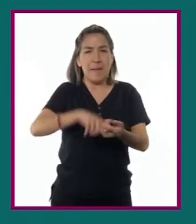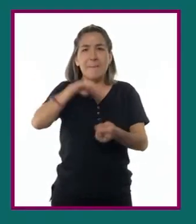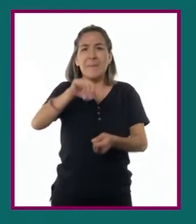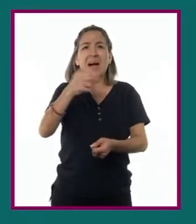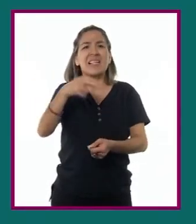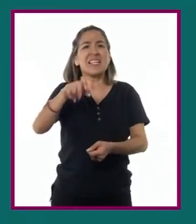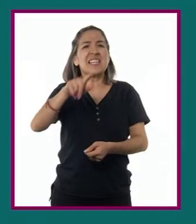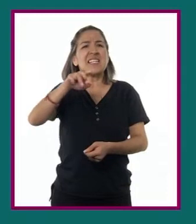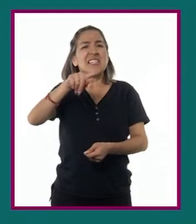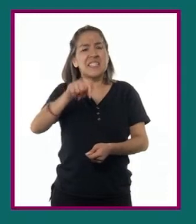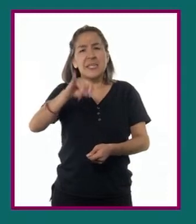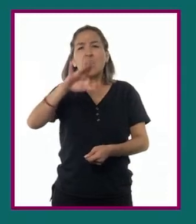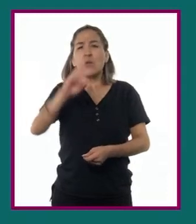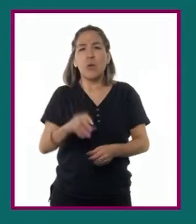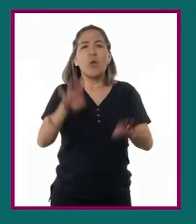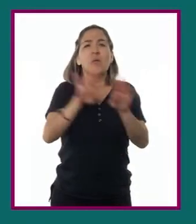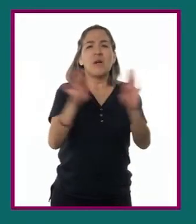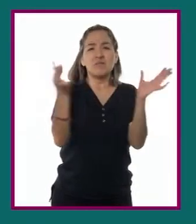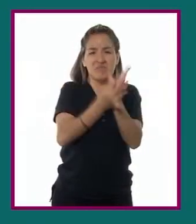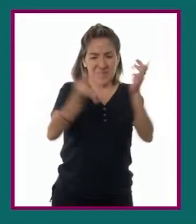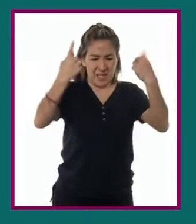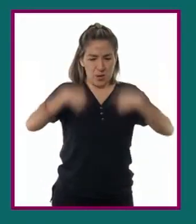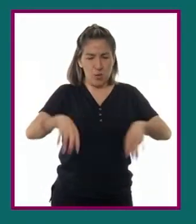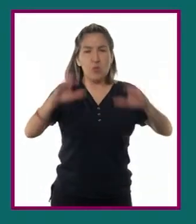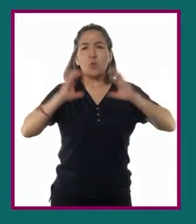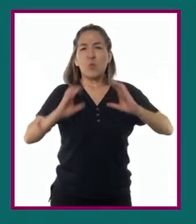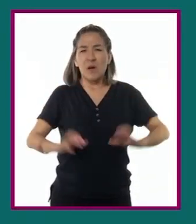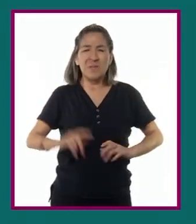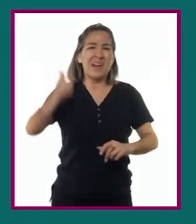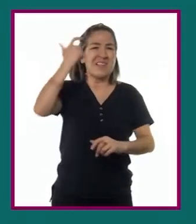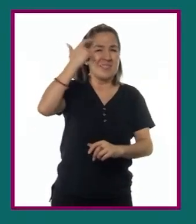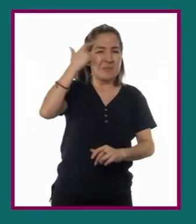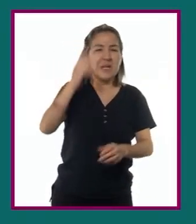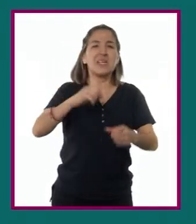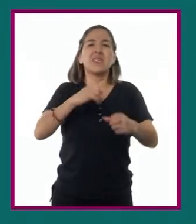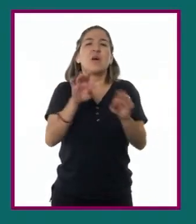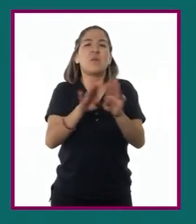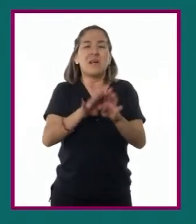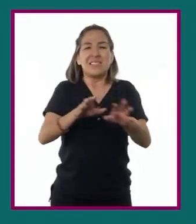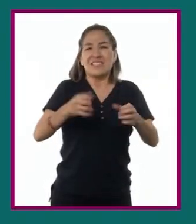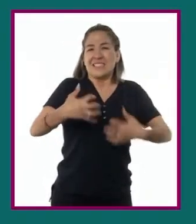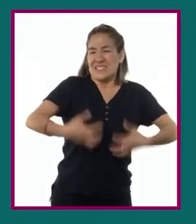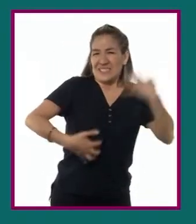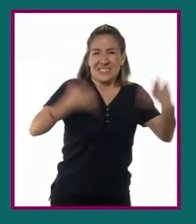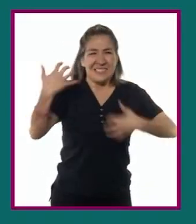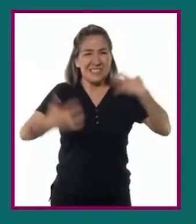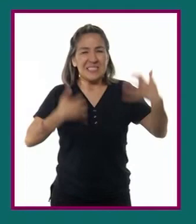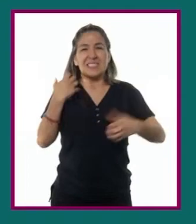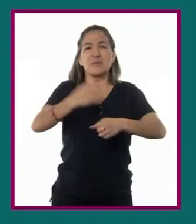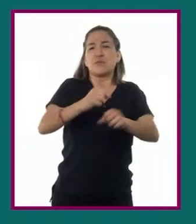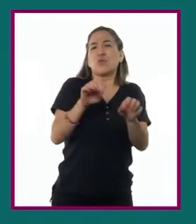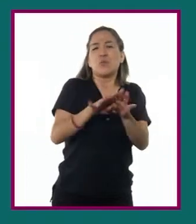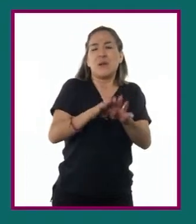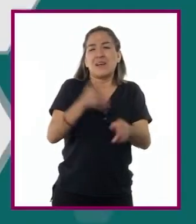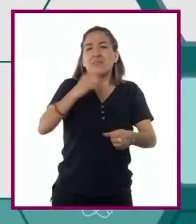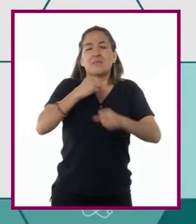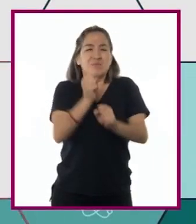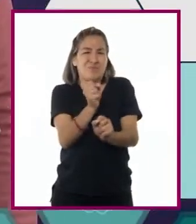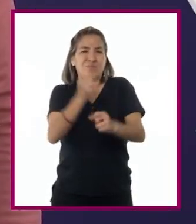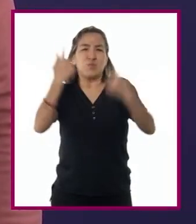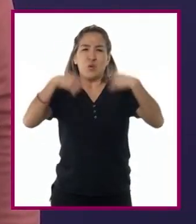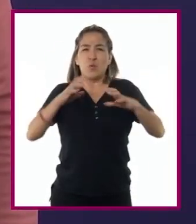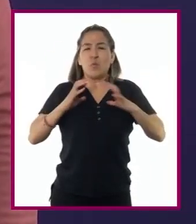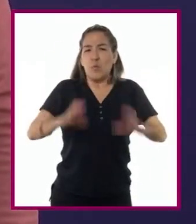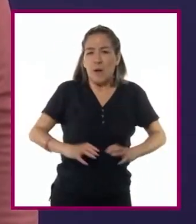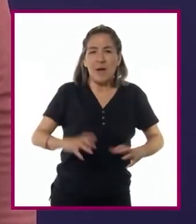regular los padecimientos físicos y mentales como la epilepsia, la histeria y la melancolía, entre otros.